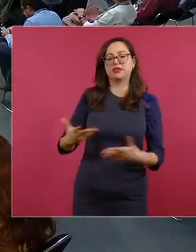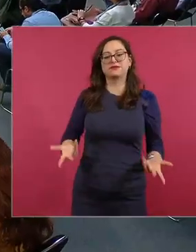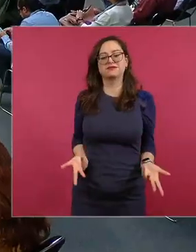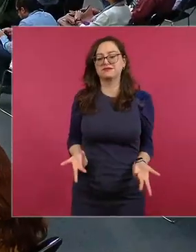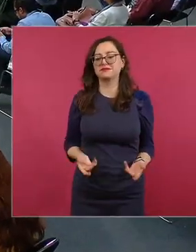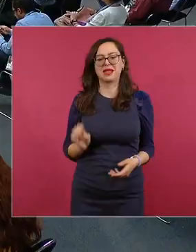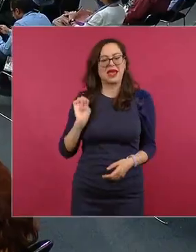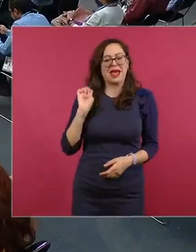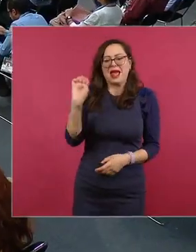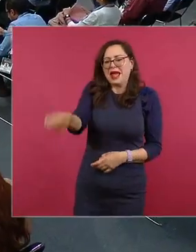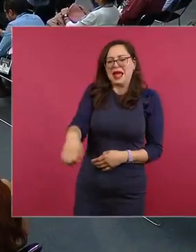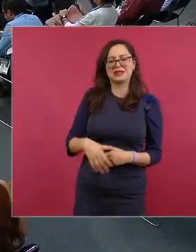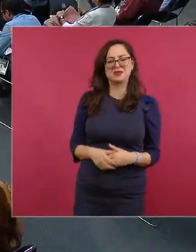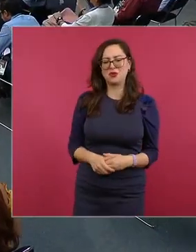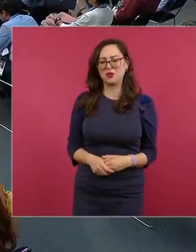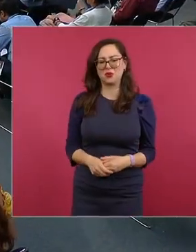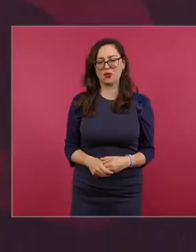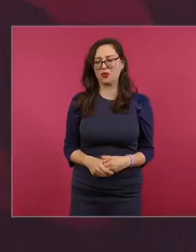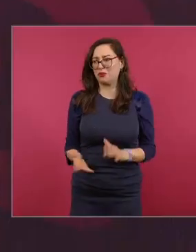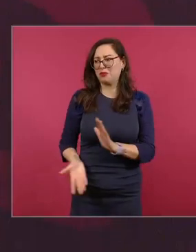porque eso no resuelve.